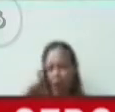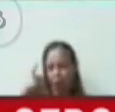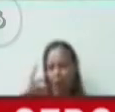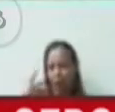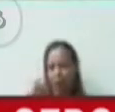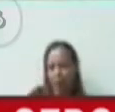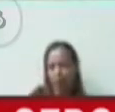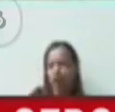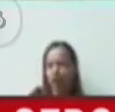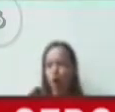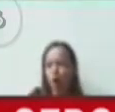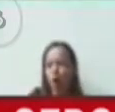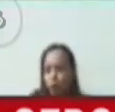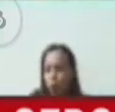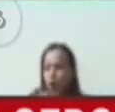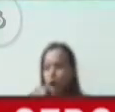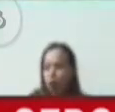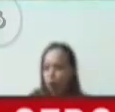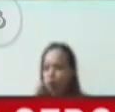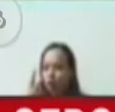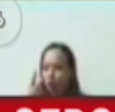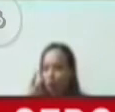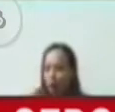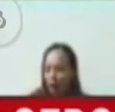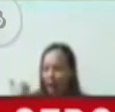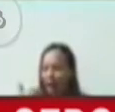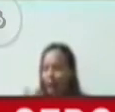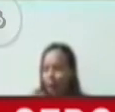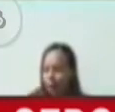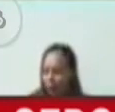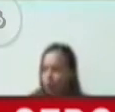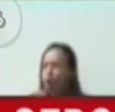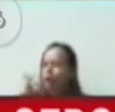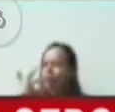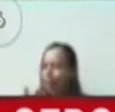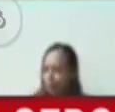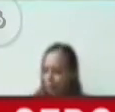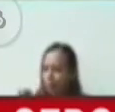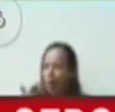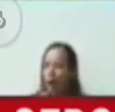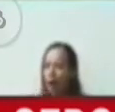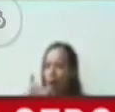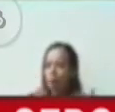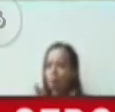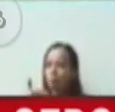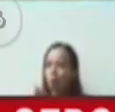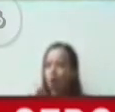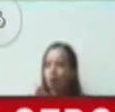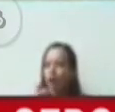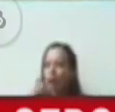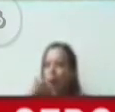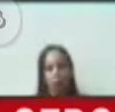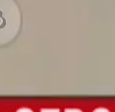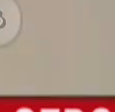unidad, finalmente le gana el dinero. Y le voy a pedir que si no hay más oradores en esta lista, pasemos a votar el expediente. Muchas gracias.